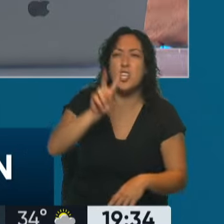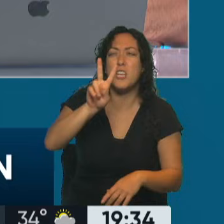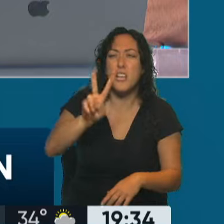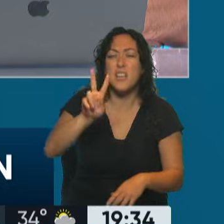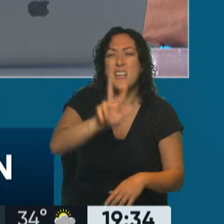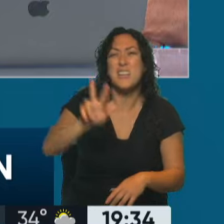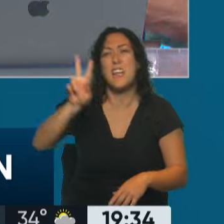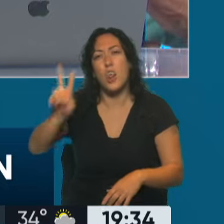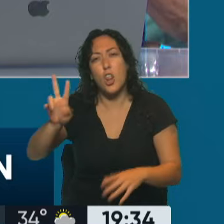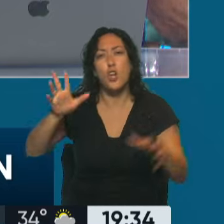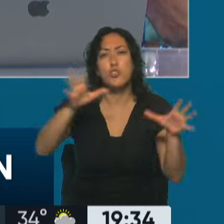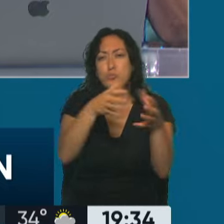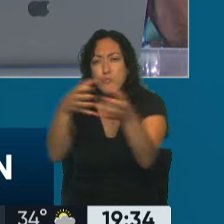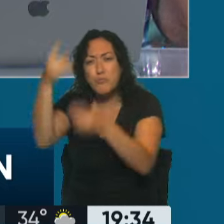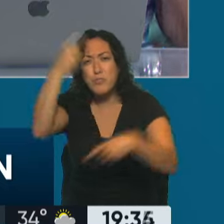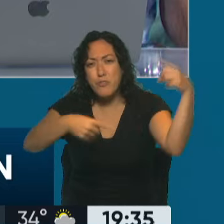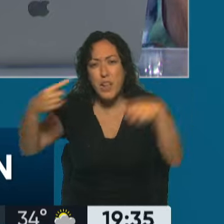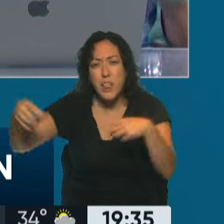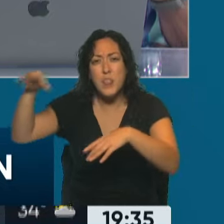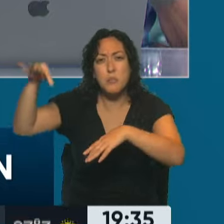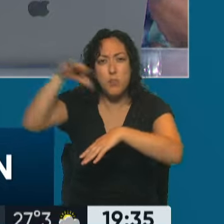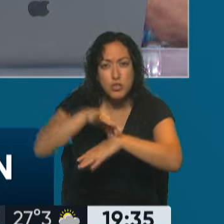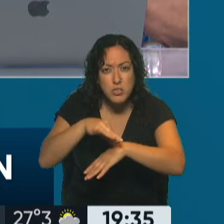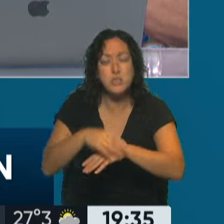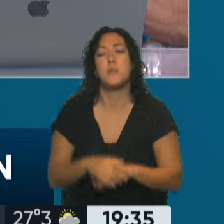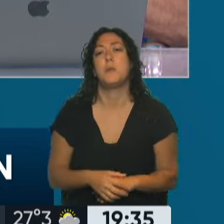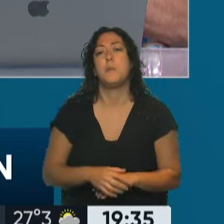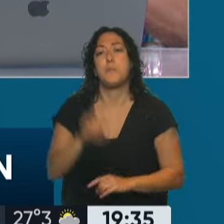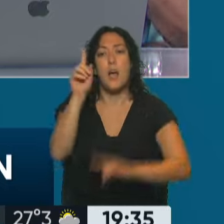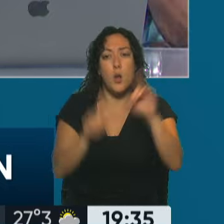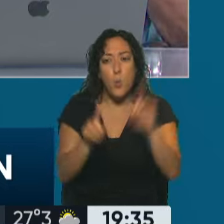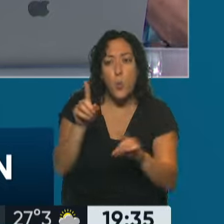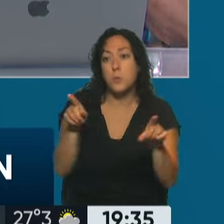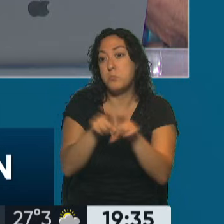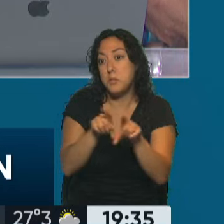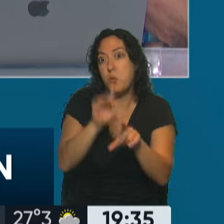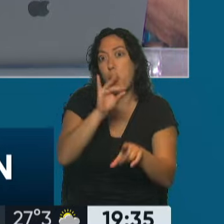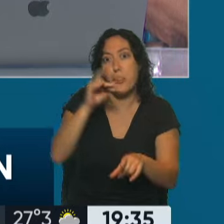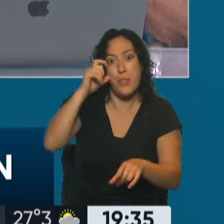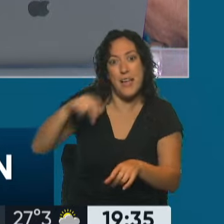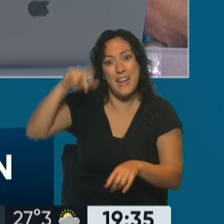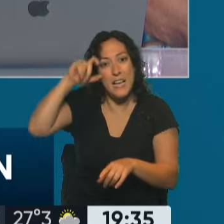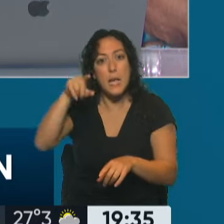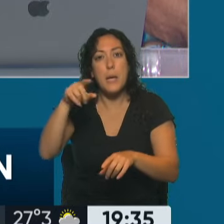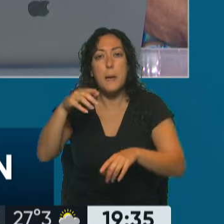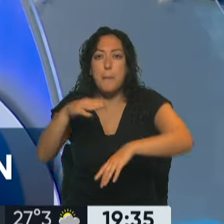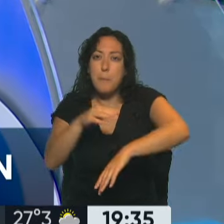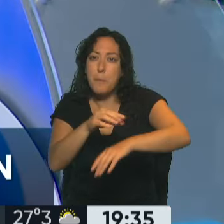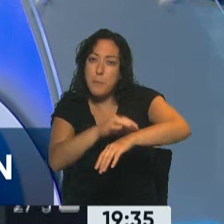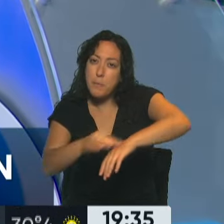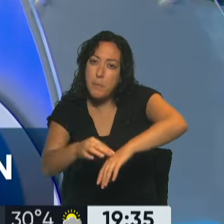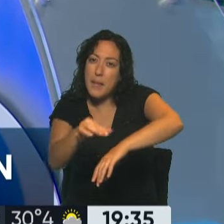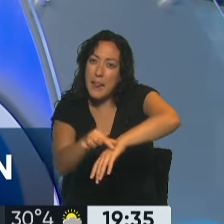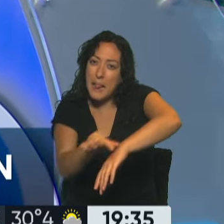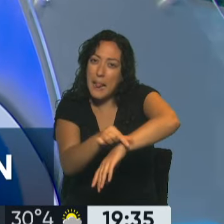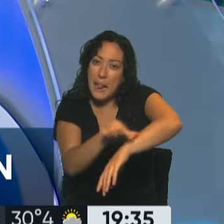diferentes tipos algunos transmiten como edipi que tenemos dando V ese que tiene la patita blanca y que tiene las rayita blanca y